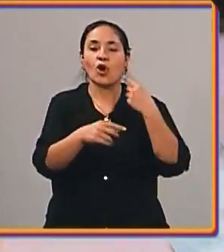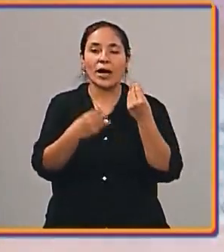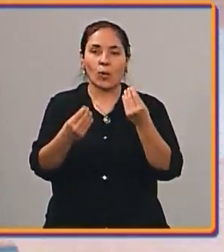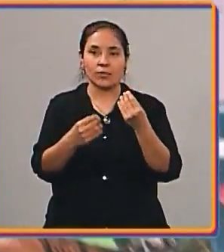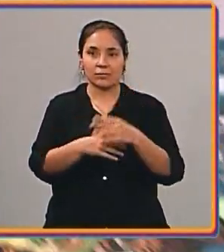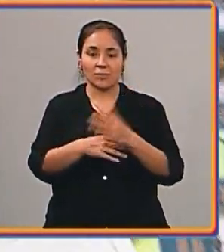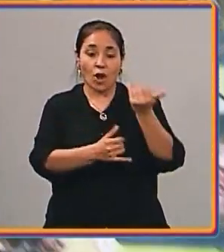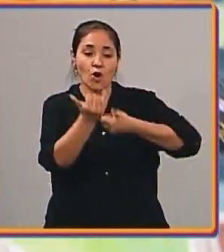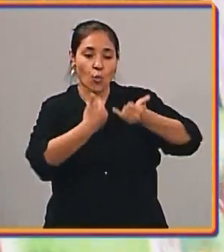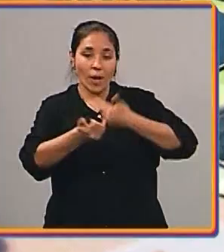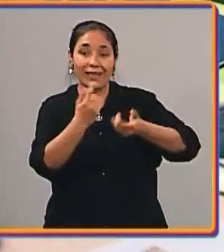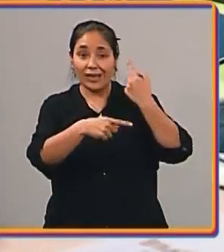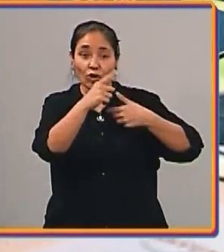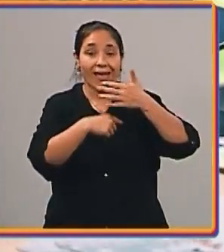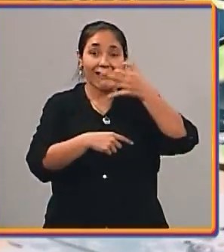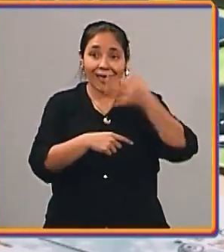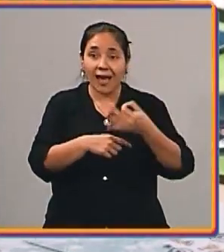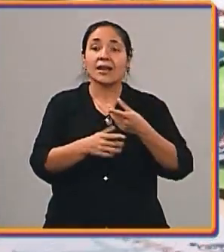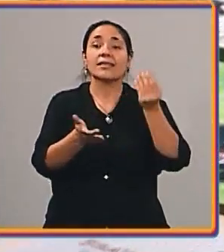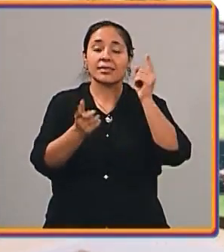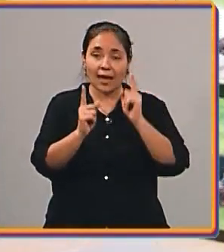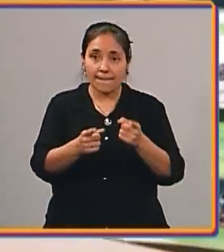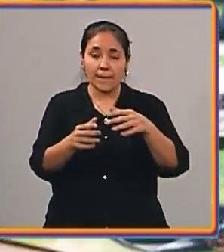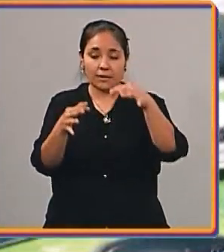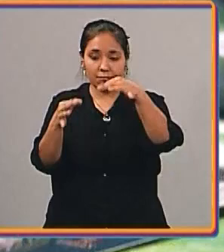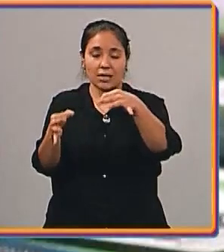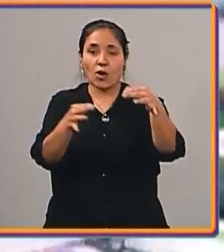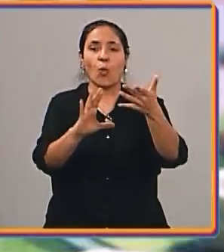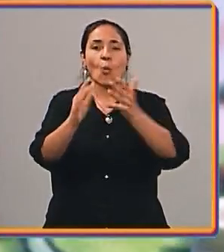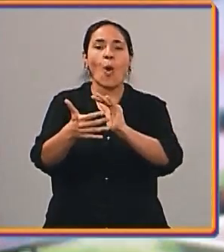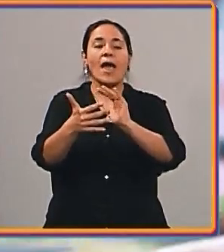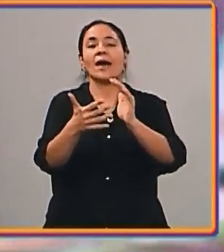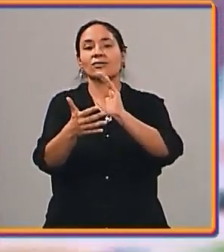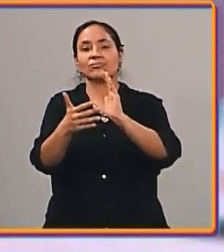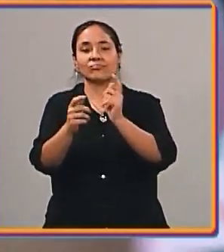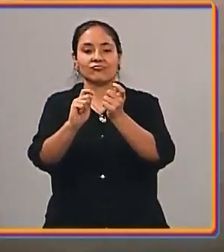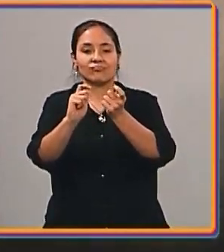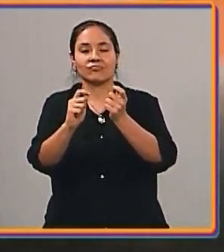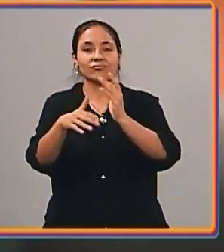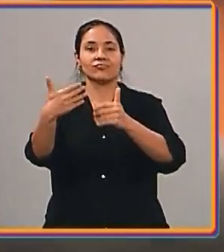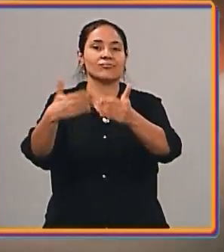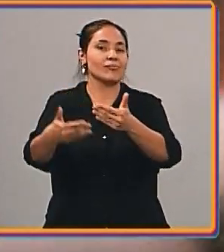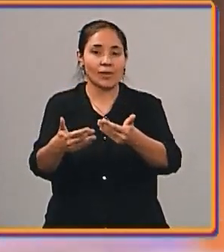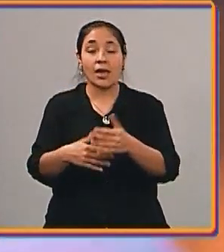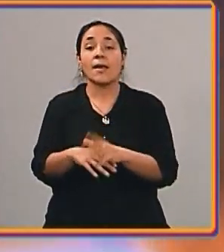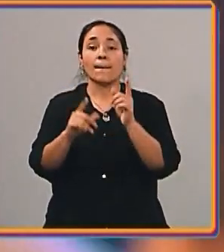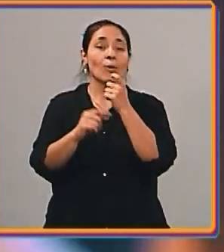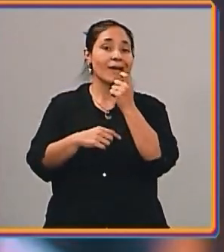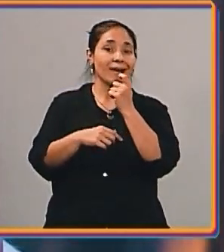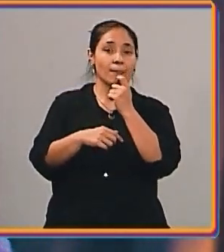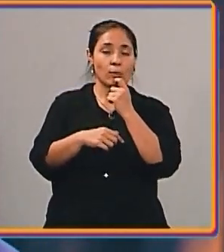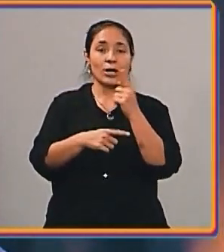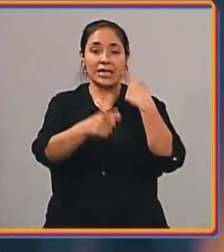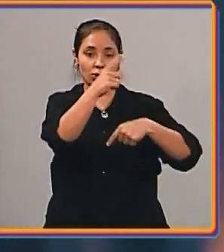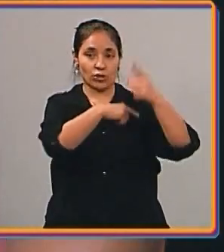Además de relatarnos la historia, este mazo irá dotando las distintas rondas del juego de nuevas dinámicas. Por ejemplo, podemos llegar